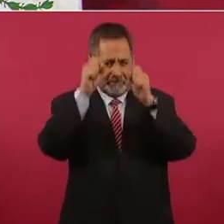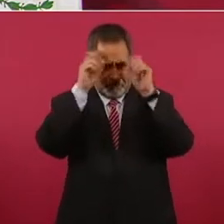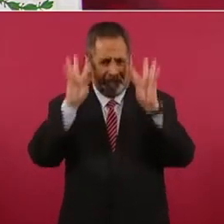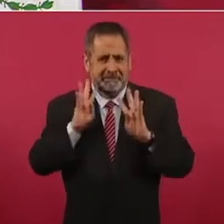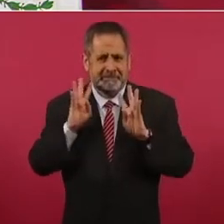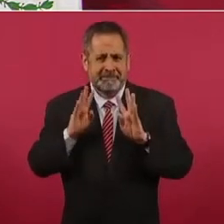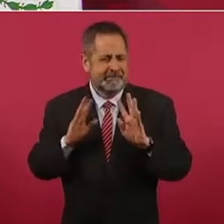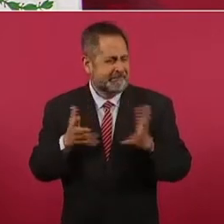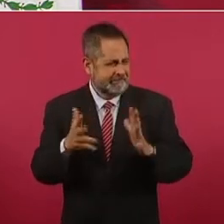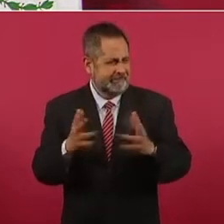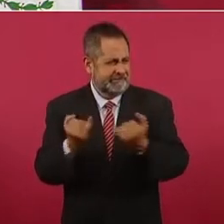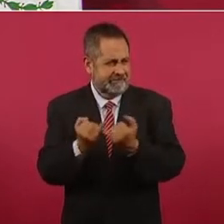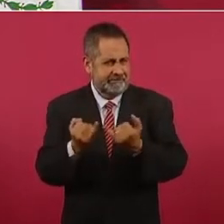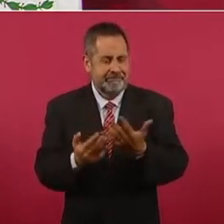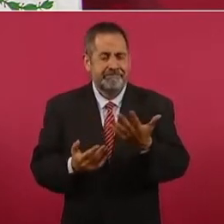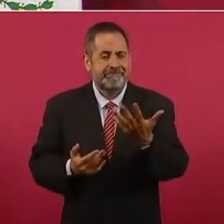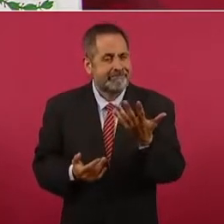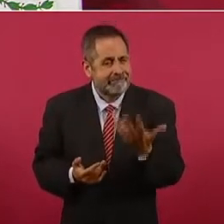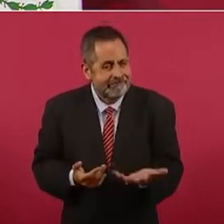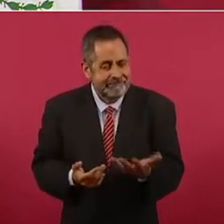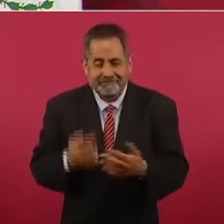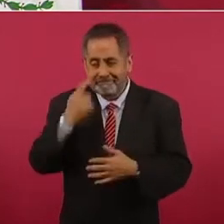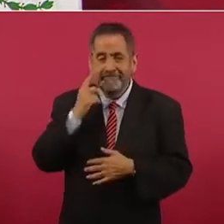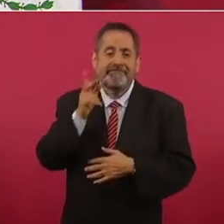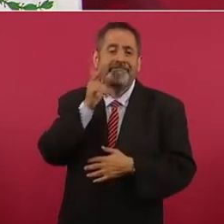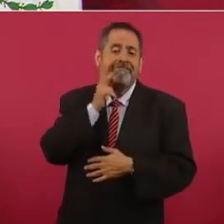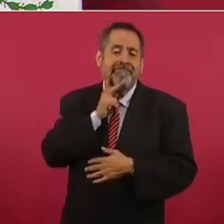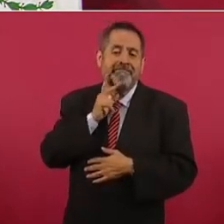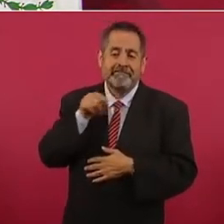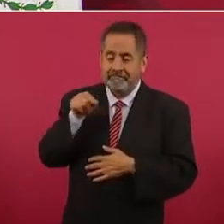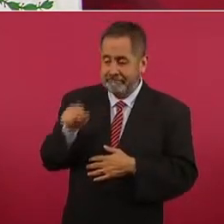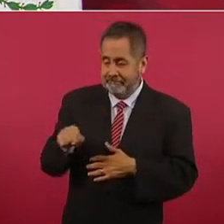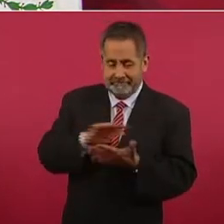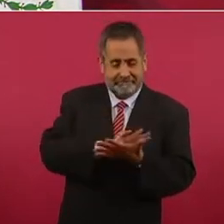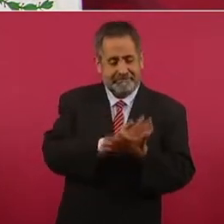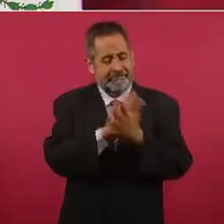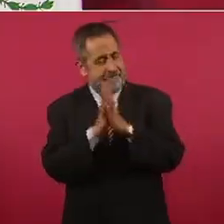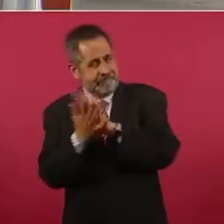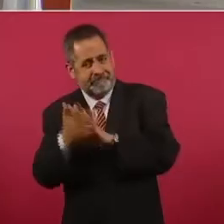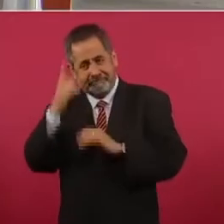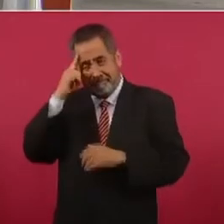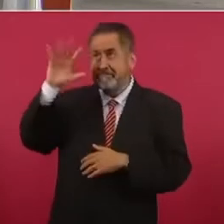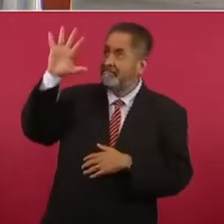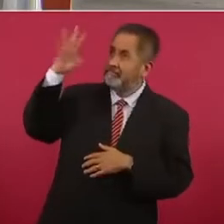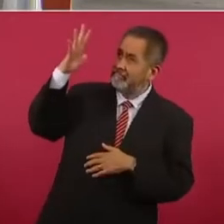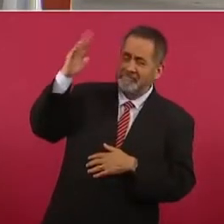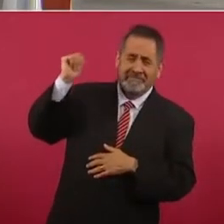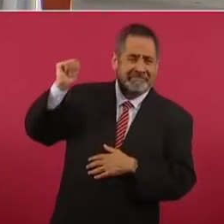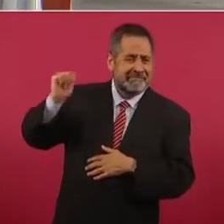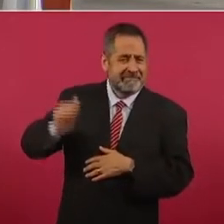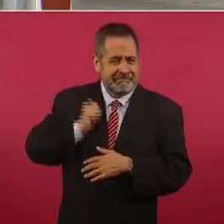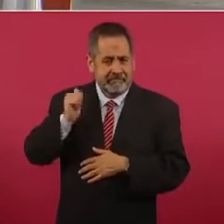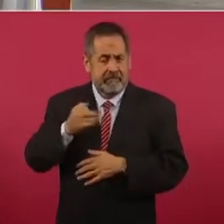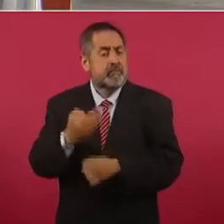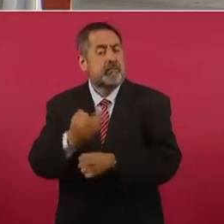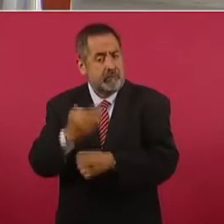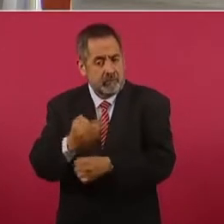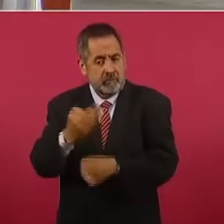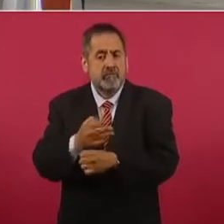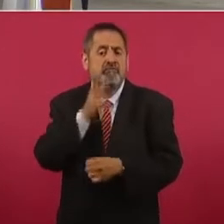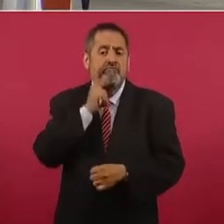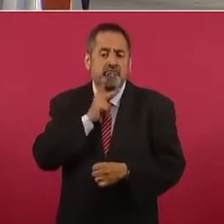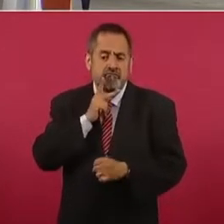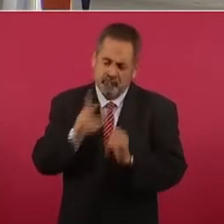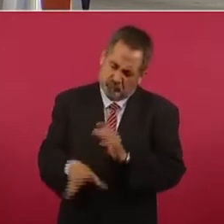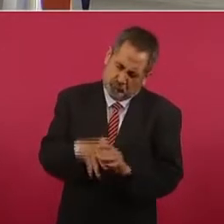Tenemos todo para pasar de Pemex a Solmex, aprovechar hoy el petróleo y hacer